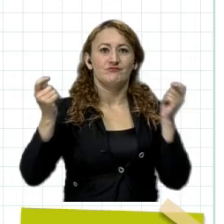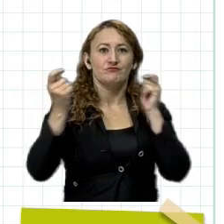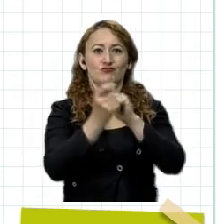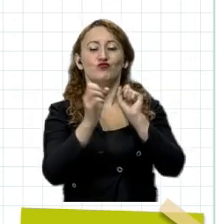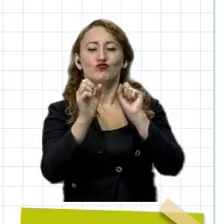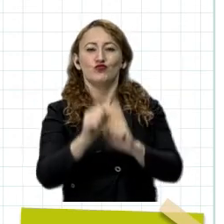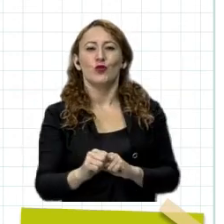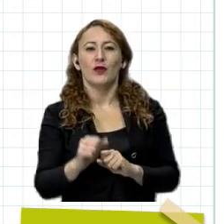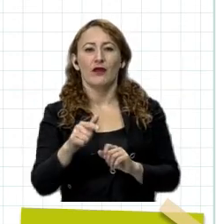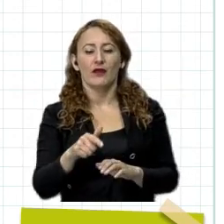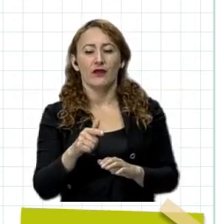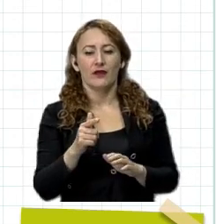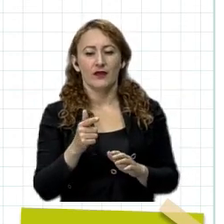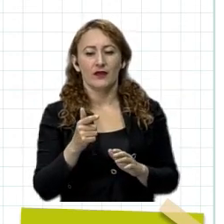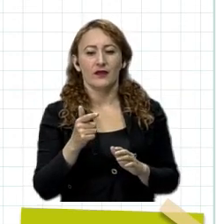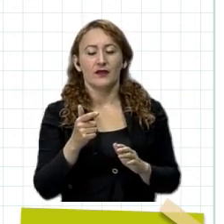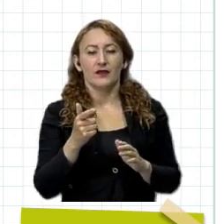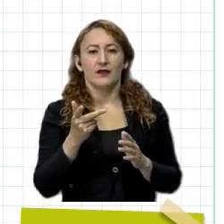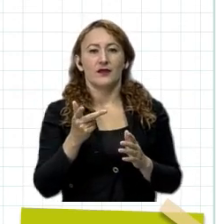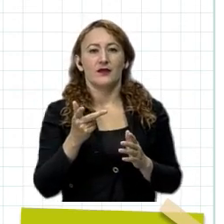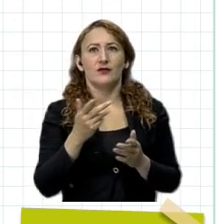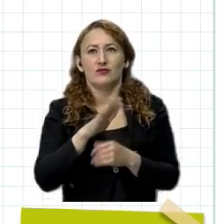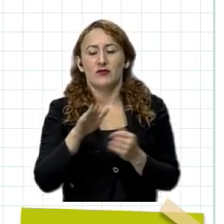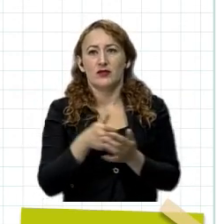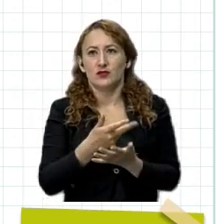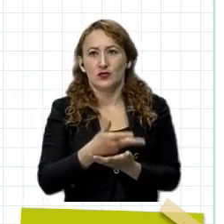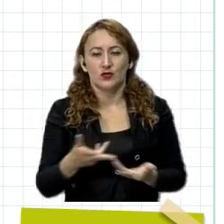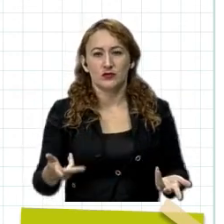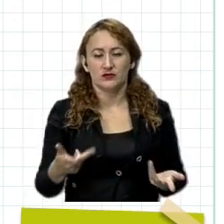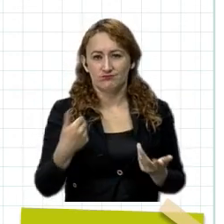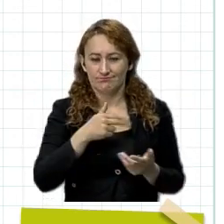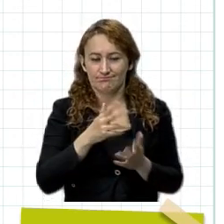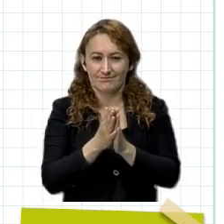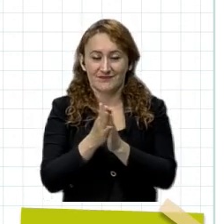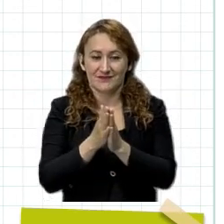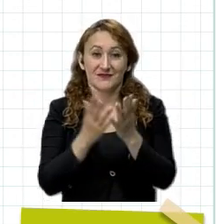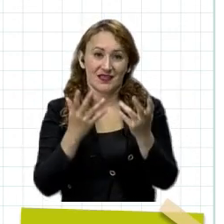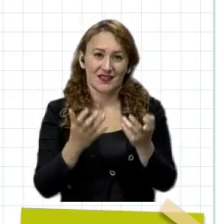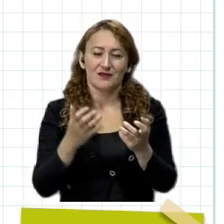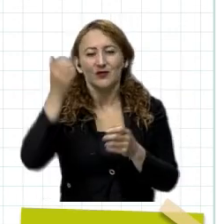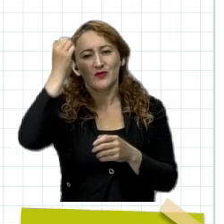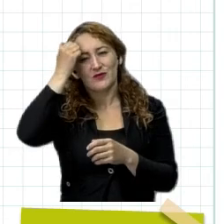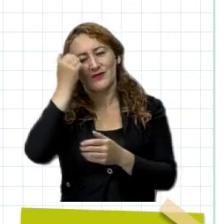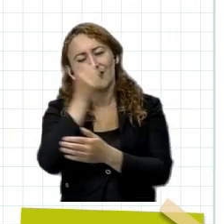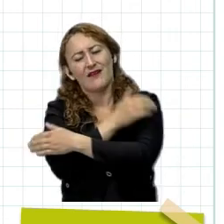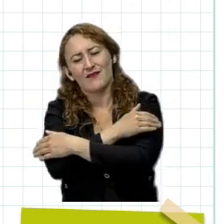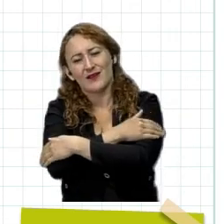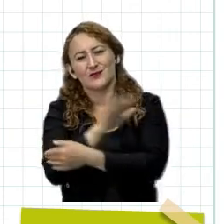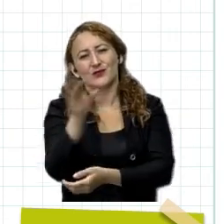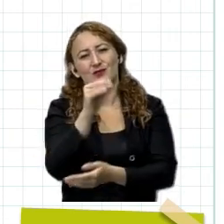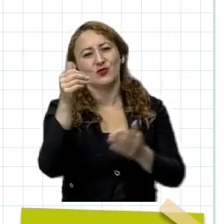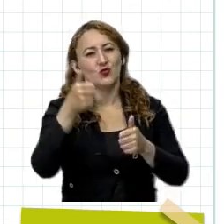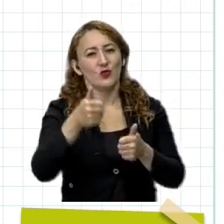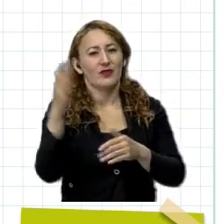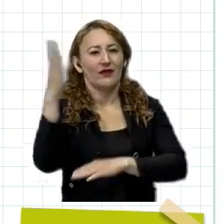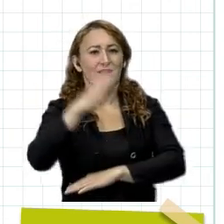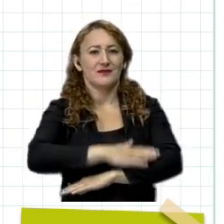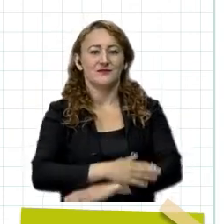pueda llegar a hacer todas esas cosas que desde el deseo soñamos, profesora Mara Viveros. Un abrazo para todos. Buen día.